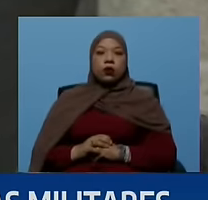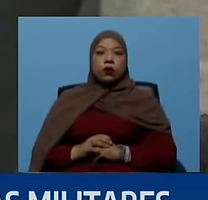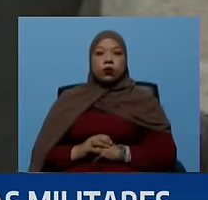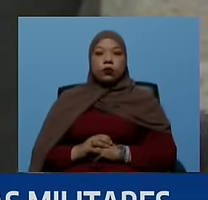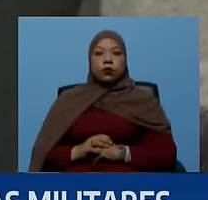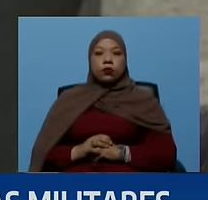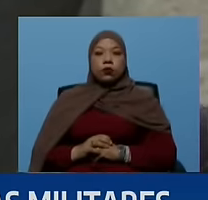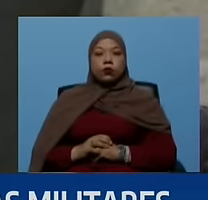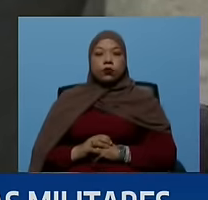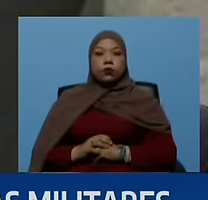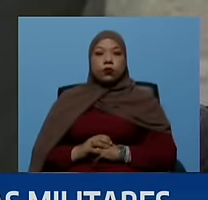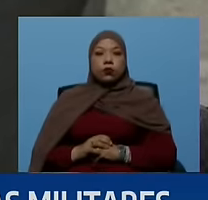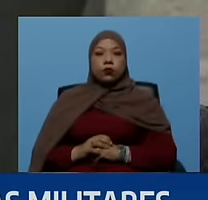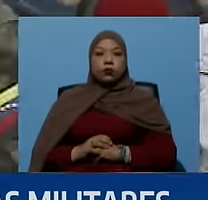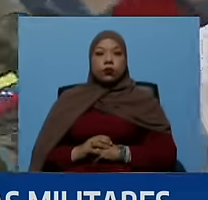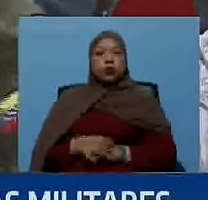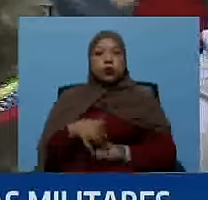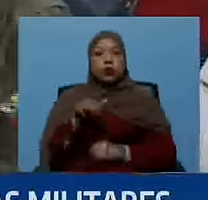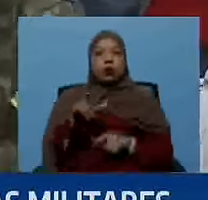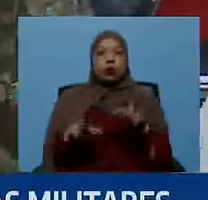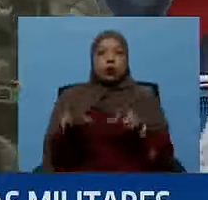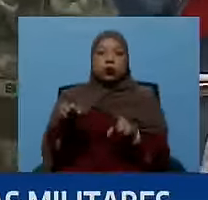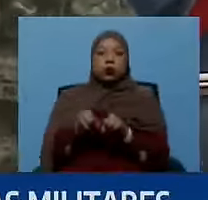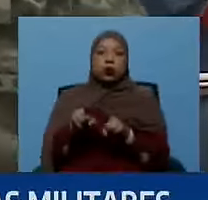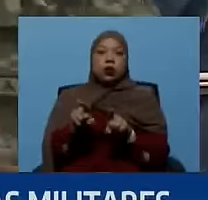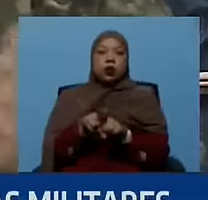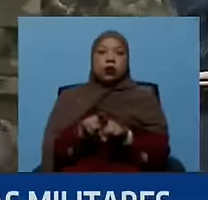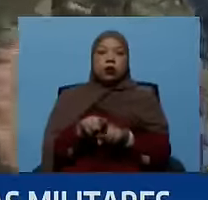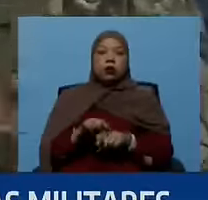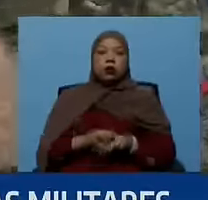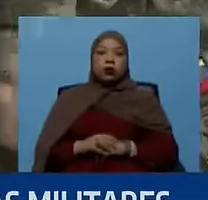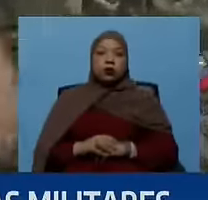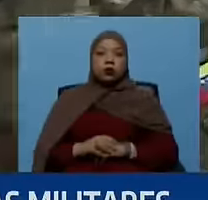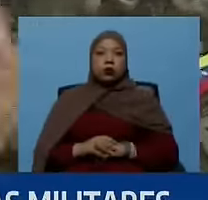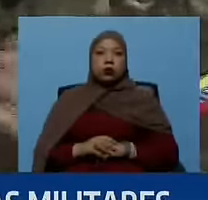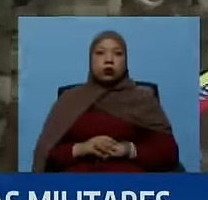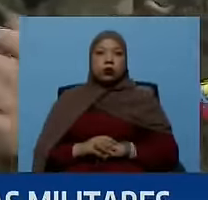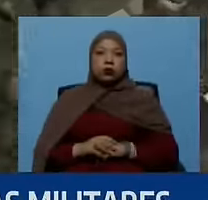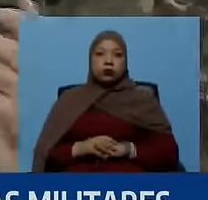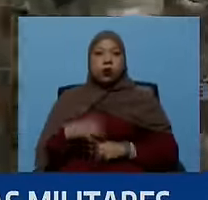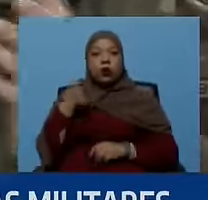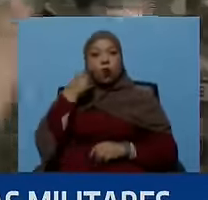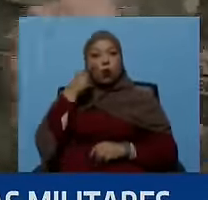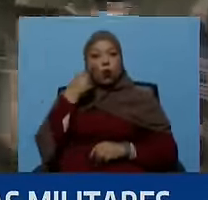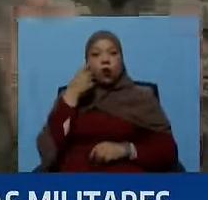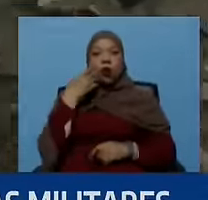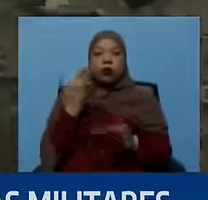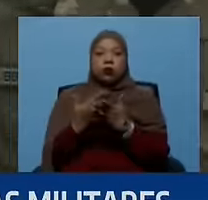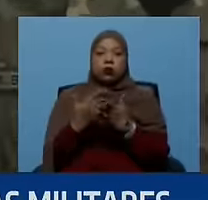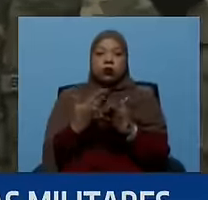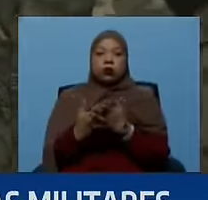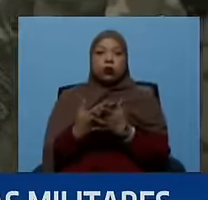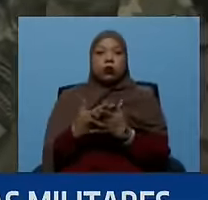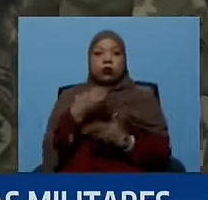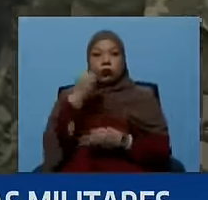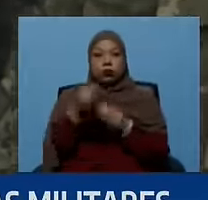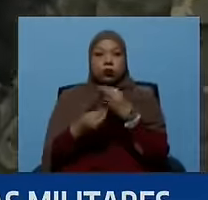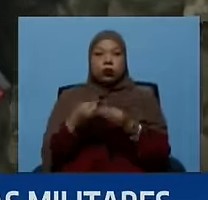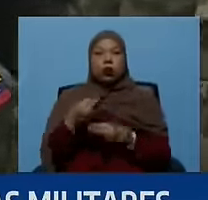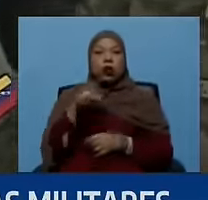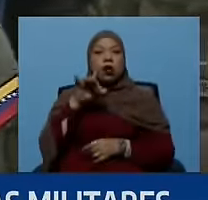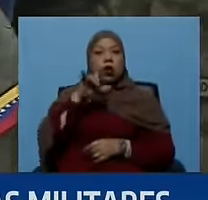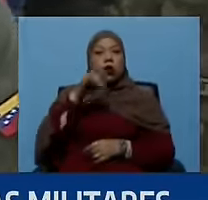recorrer Aquí tengo muchacho miren yo lo he publicado en mis